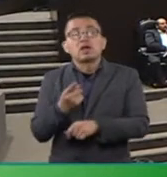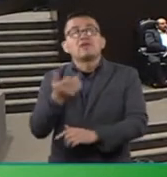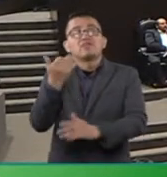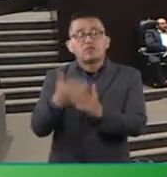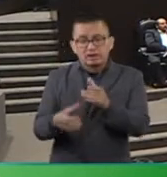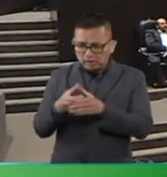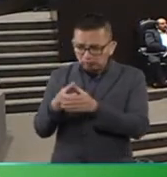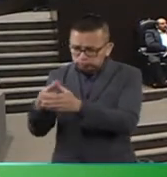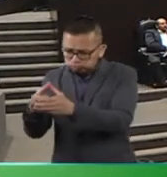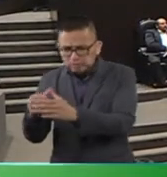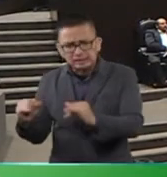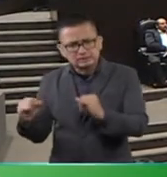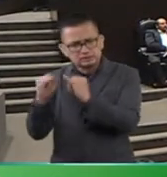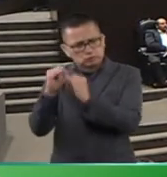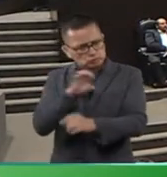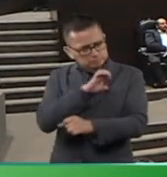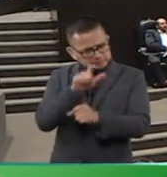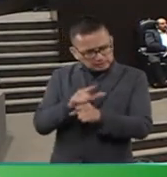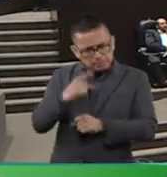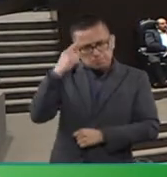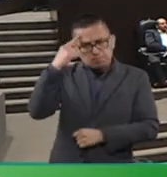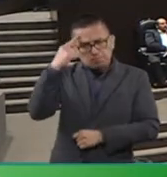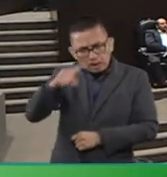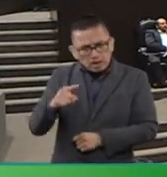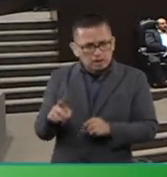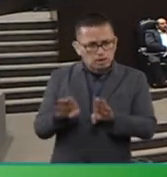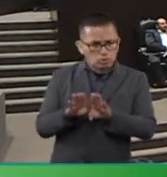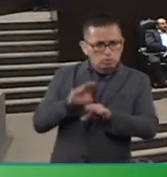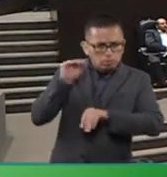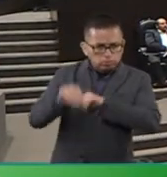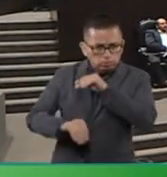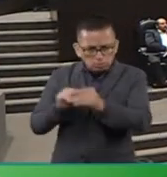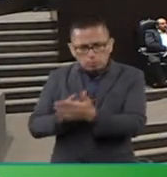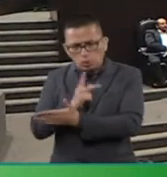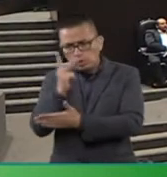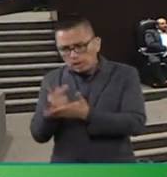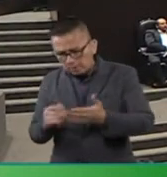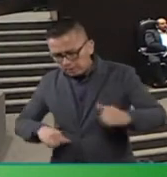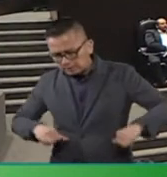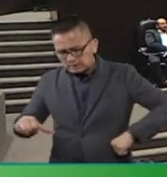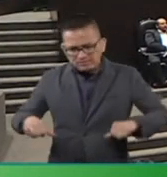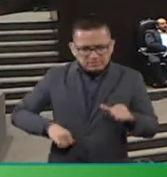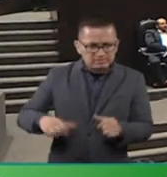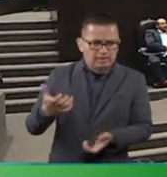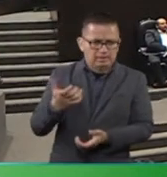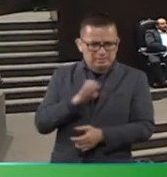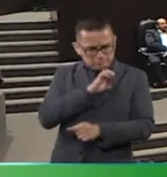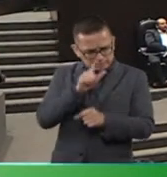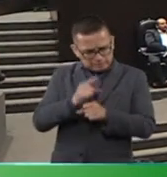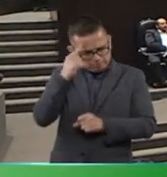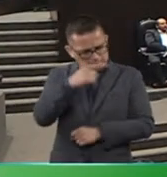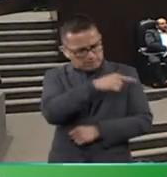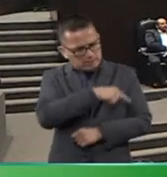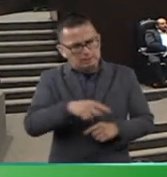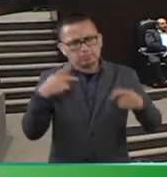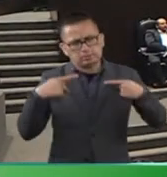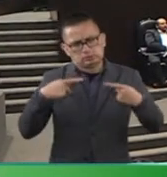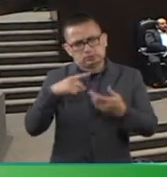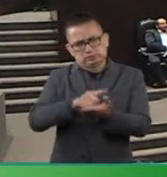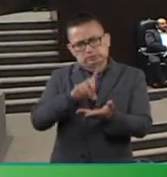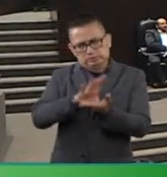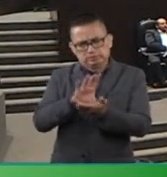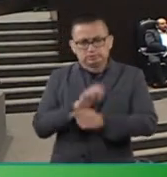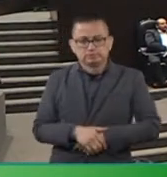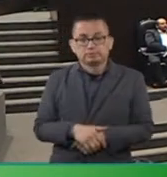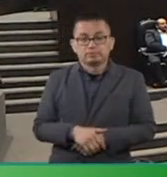y seguimiento de las políticas públicas desde aquí hacemos un llamado a la presidencia de la